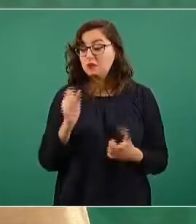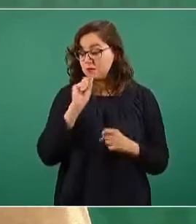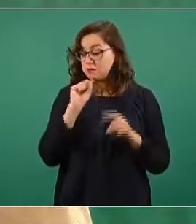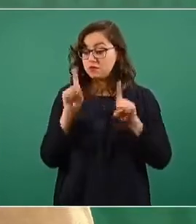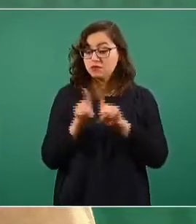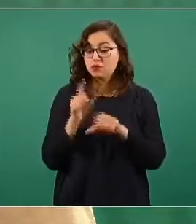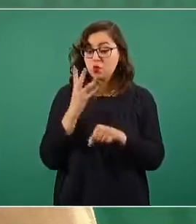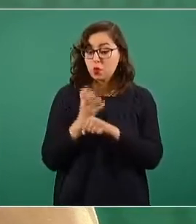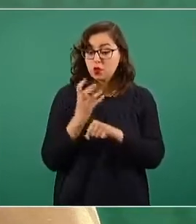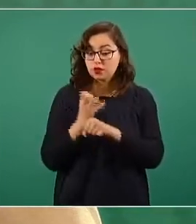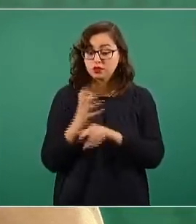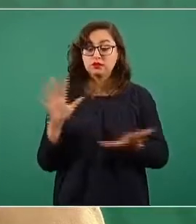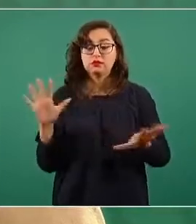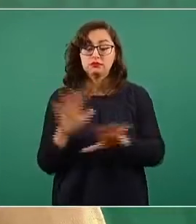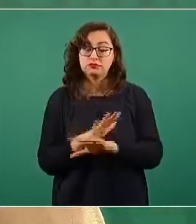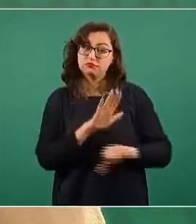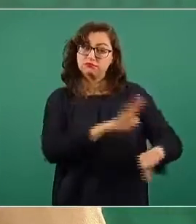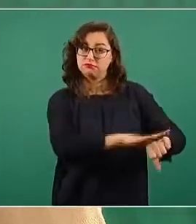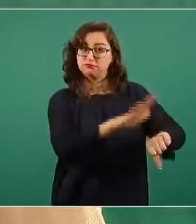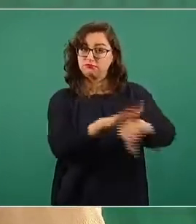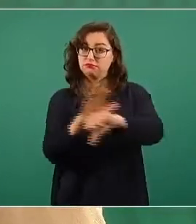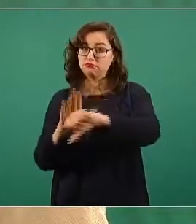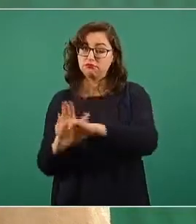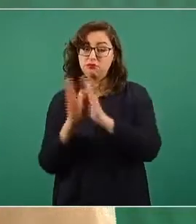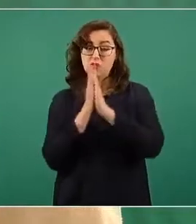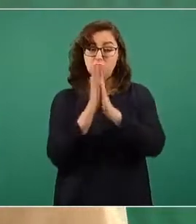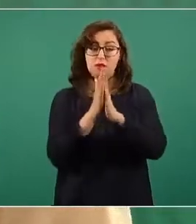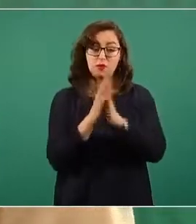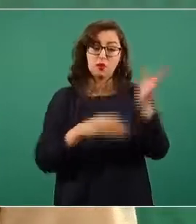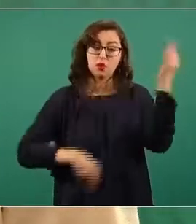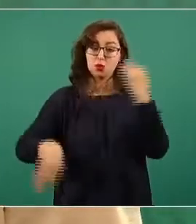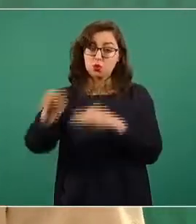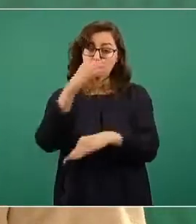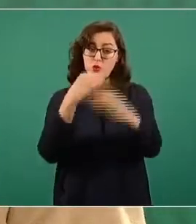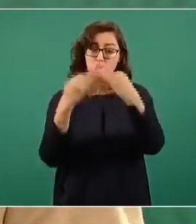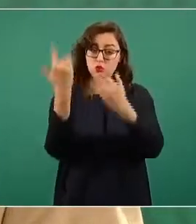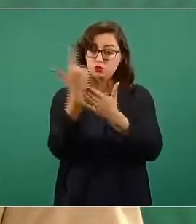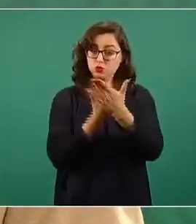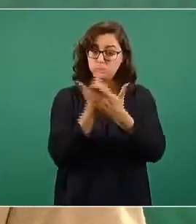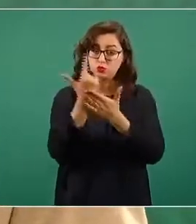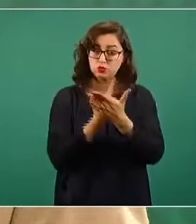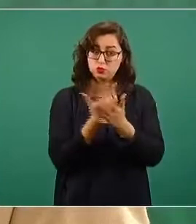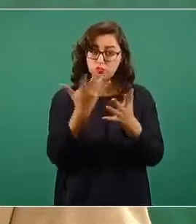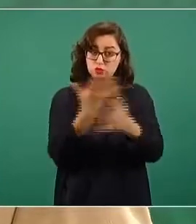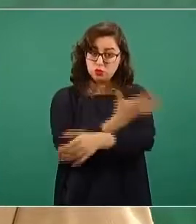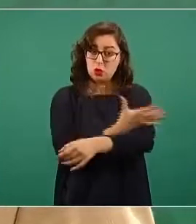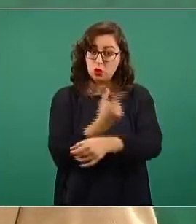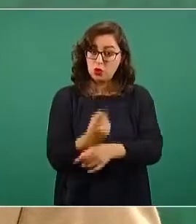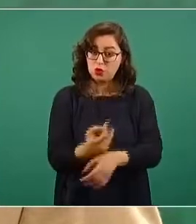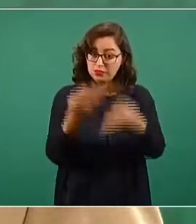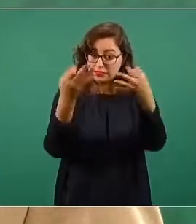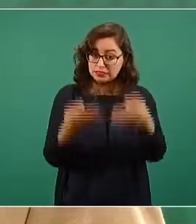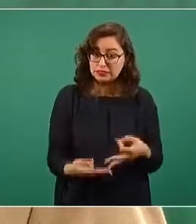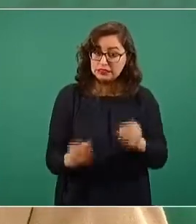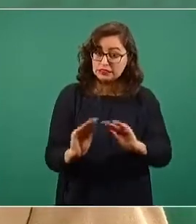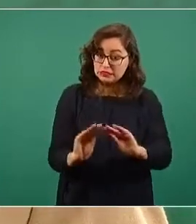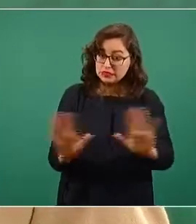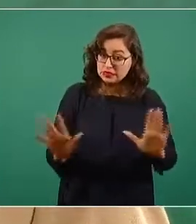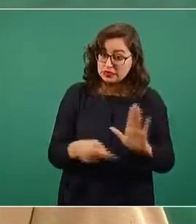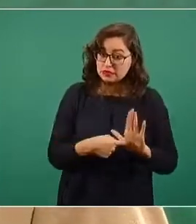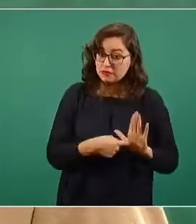ha querido, que todos sean transparentes en su rendición de cuentas y que pues hagan las cosas